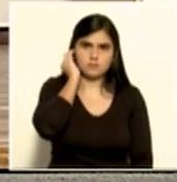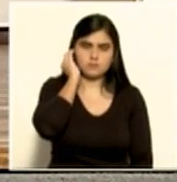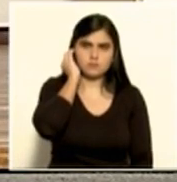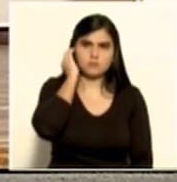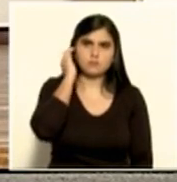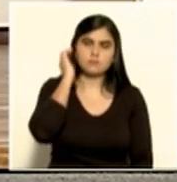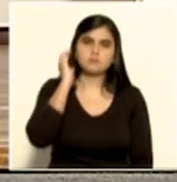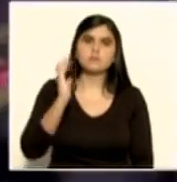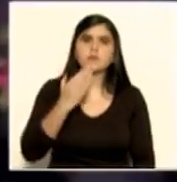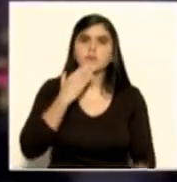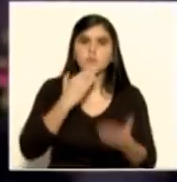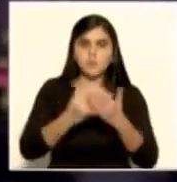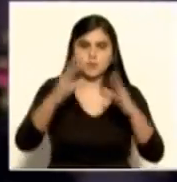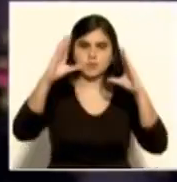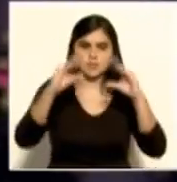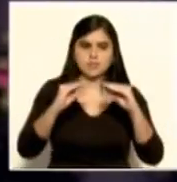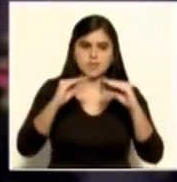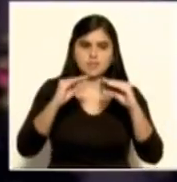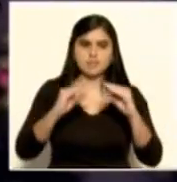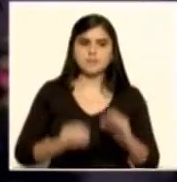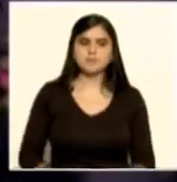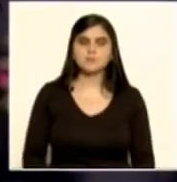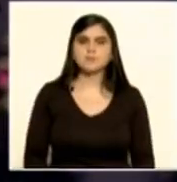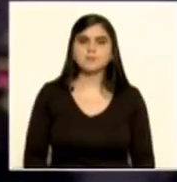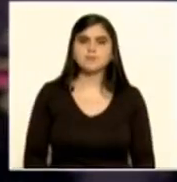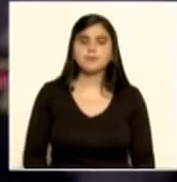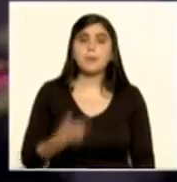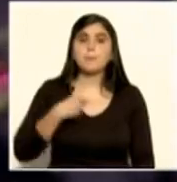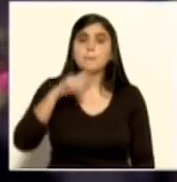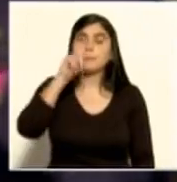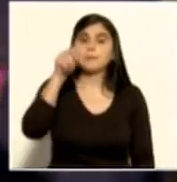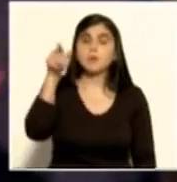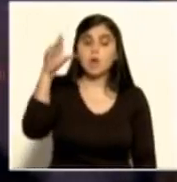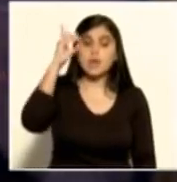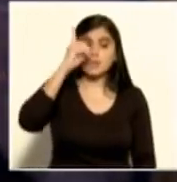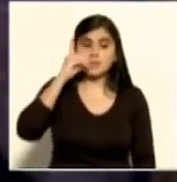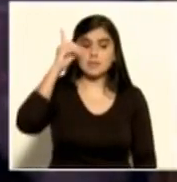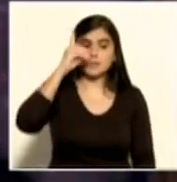Muy buenas tardes. Mis consultas a don Daniel.